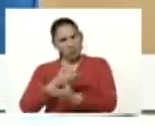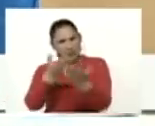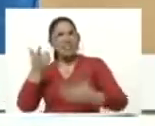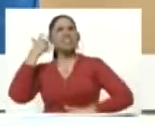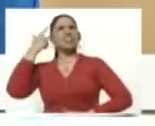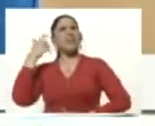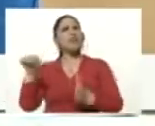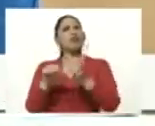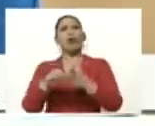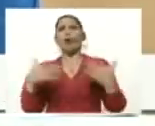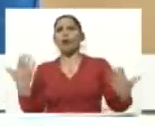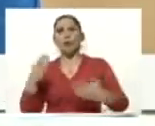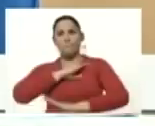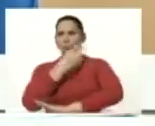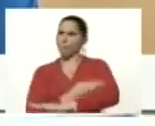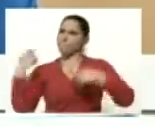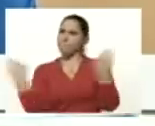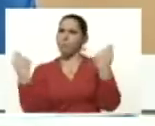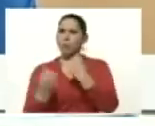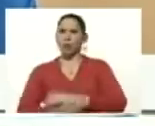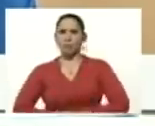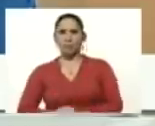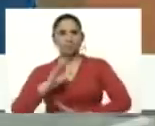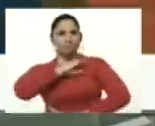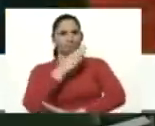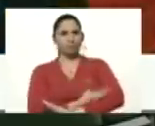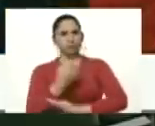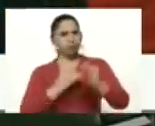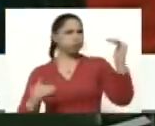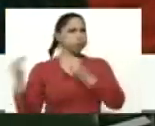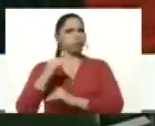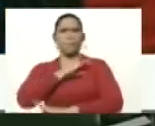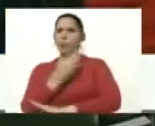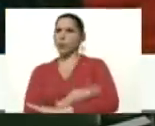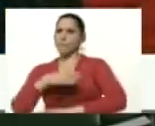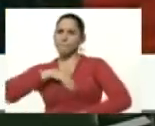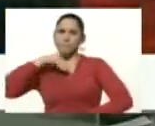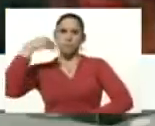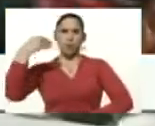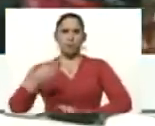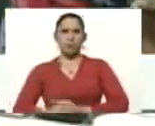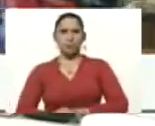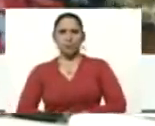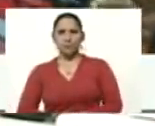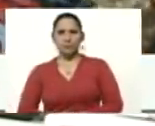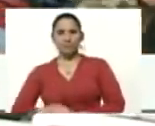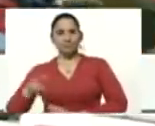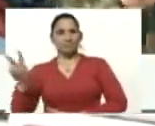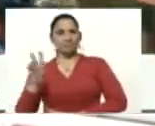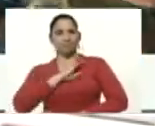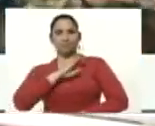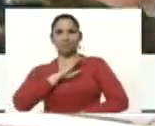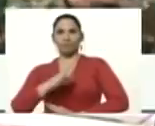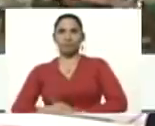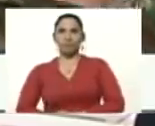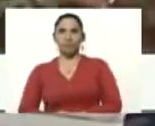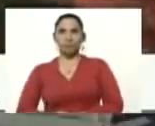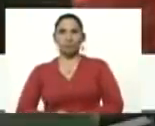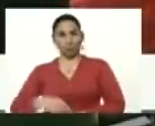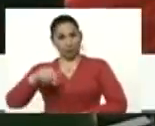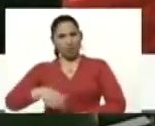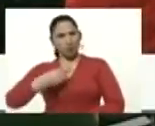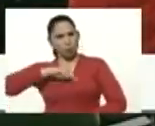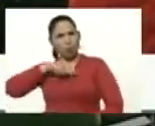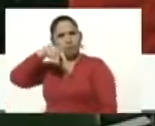dónde viene, del poder popular, del poder moral, del poder espiritual de Venezuela. Aquí estamos de